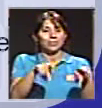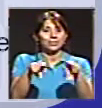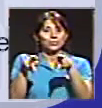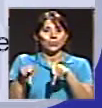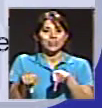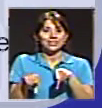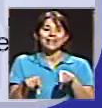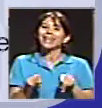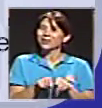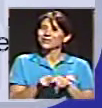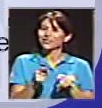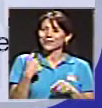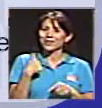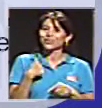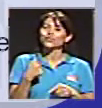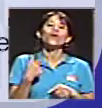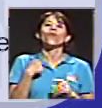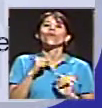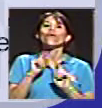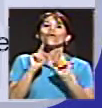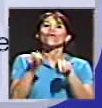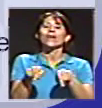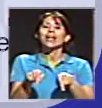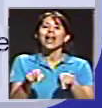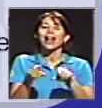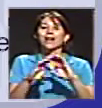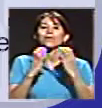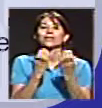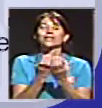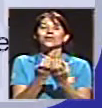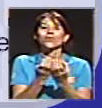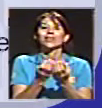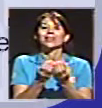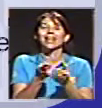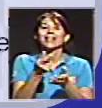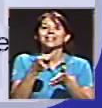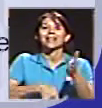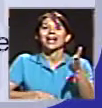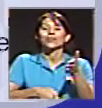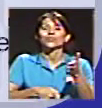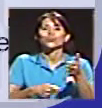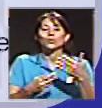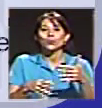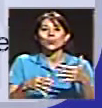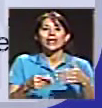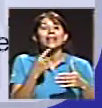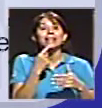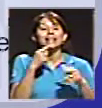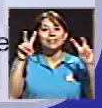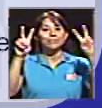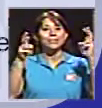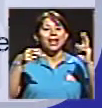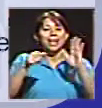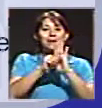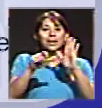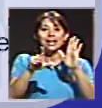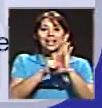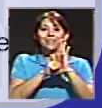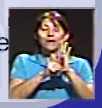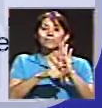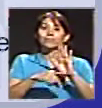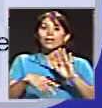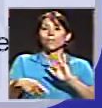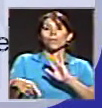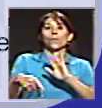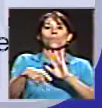inclusive cuando hice la comparecencia ante la Comisión de Hacendarios, que dice que es prohibido para la Asamblea Legislativa reconocer a